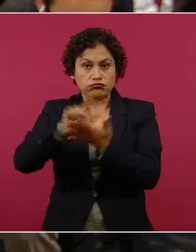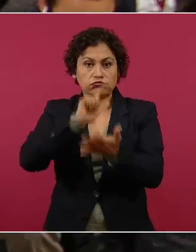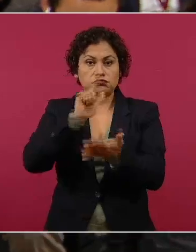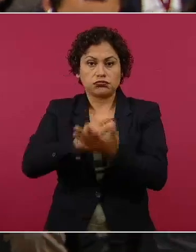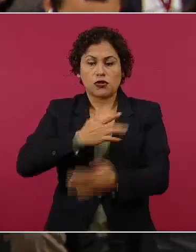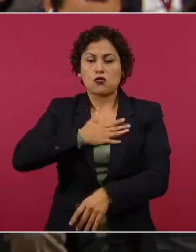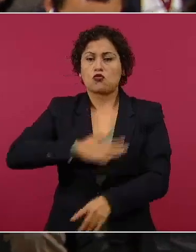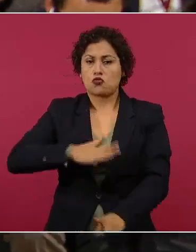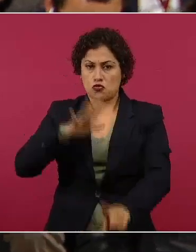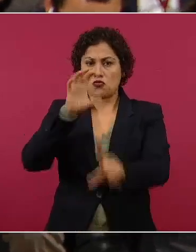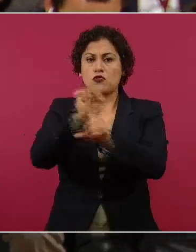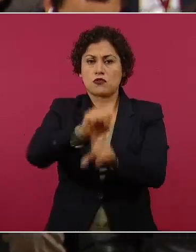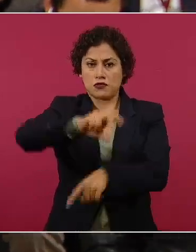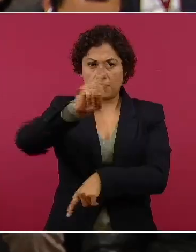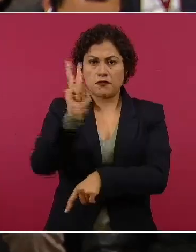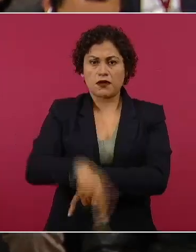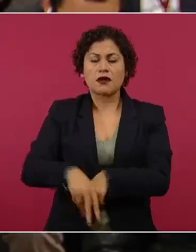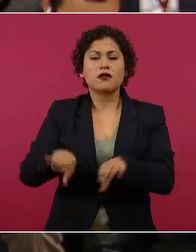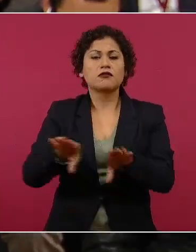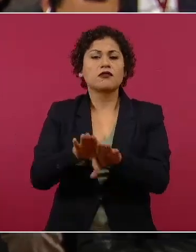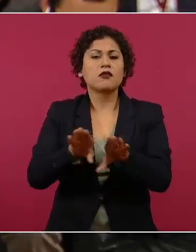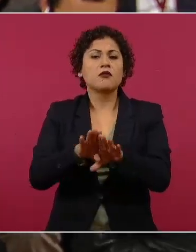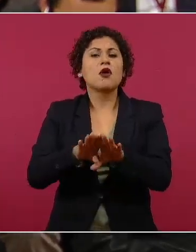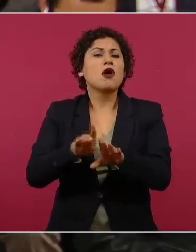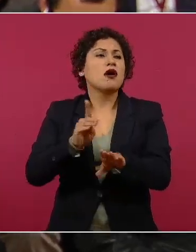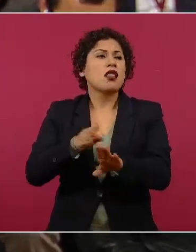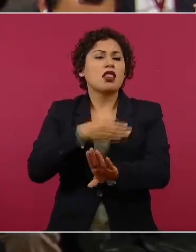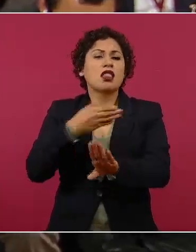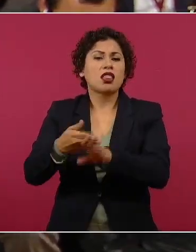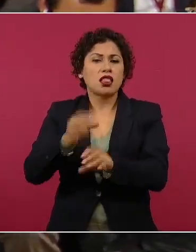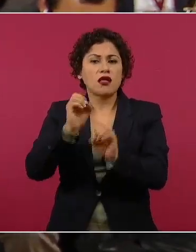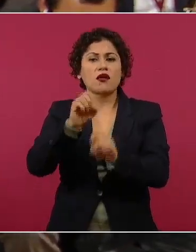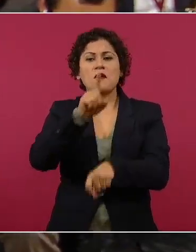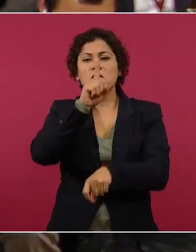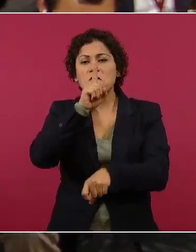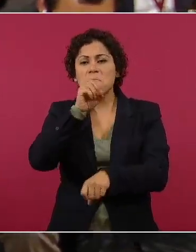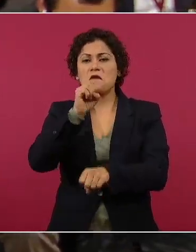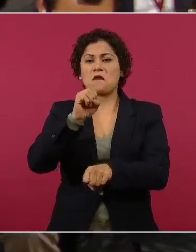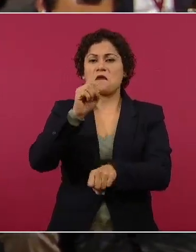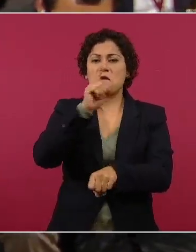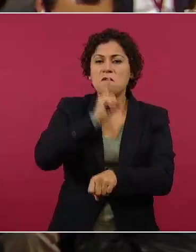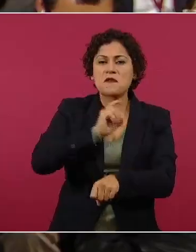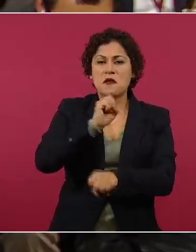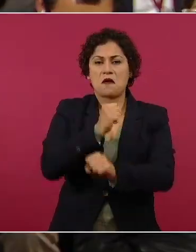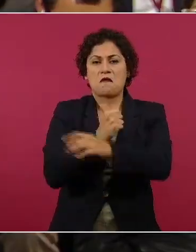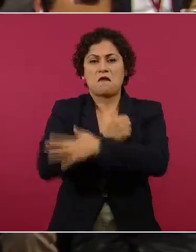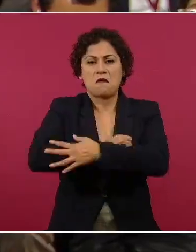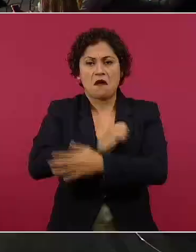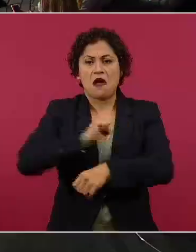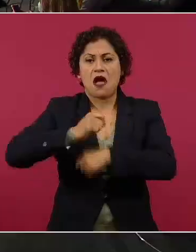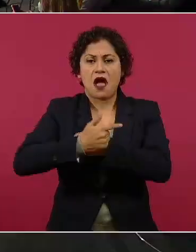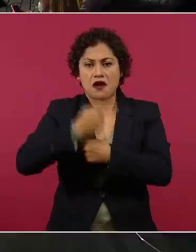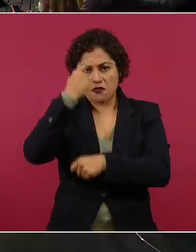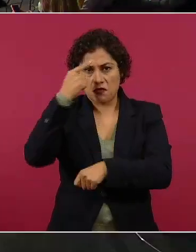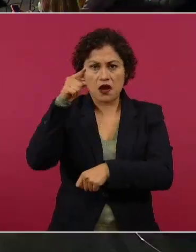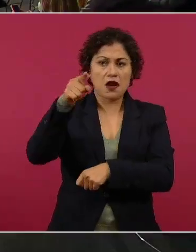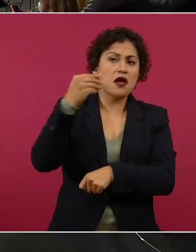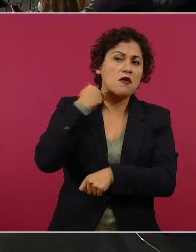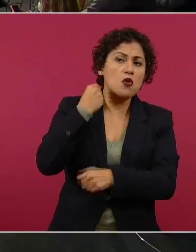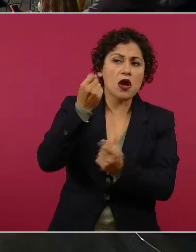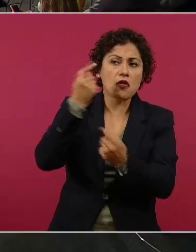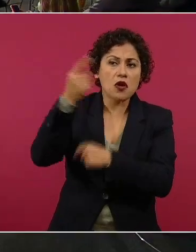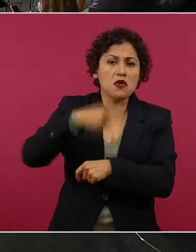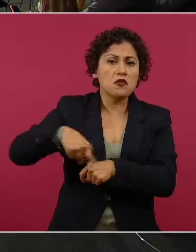una realidad sin sesgos, ni influyentismo, ni chivos expiatorios para ganar reflectores y fama de algunos abogados.